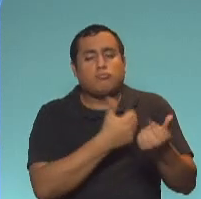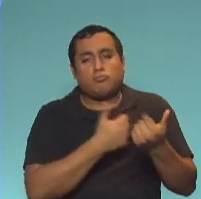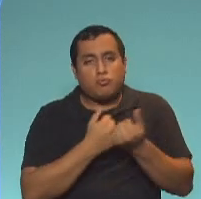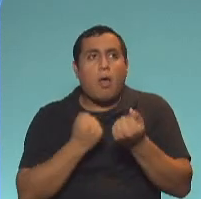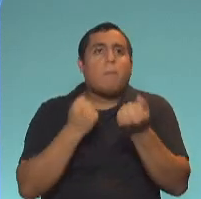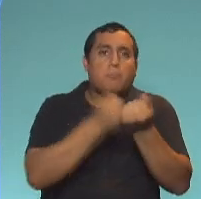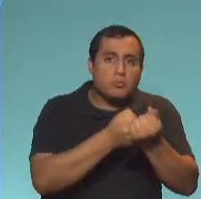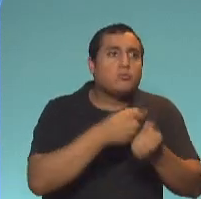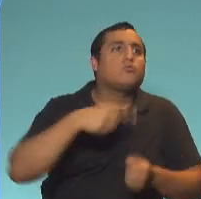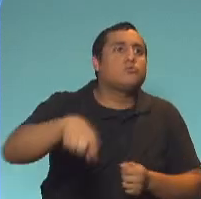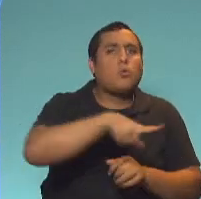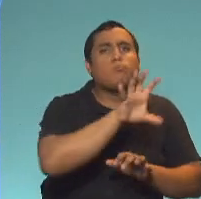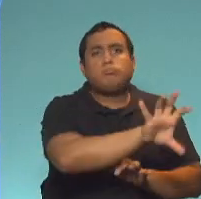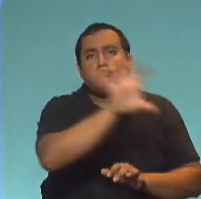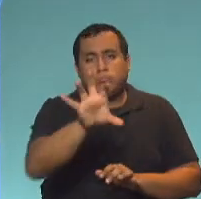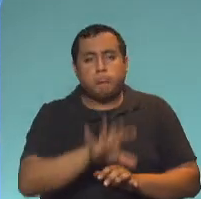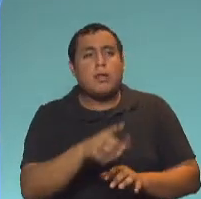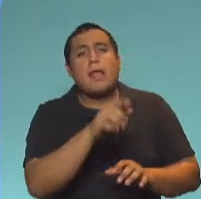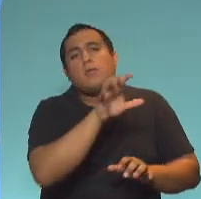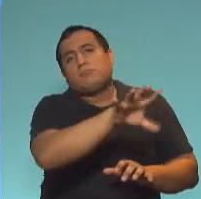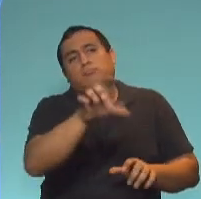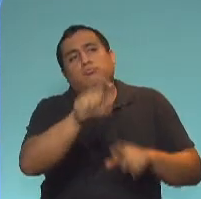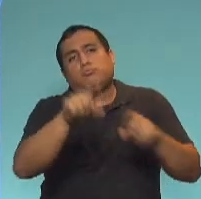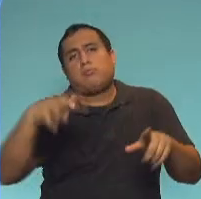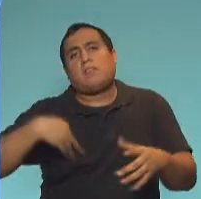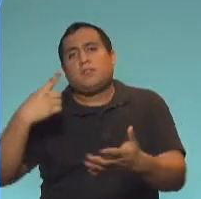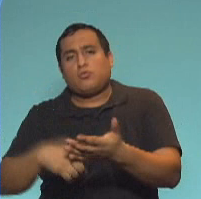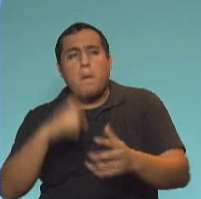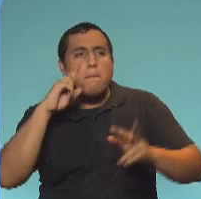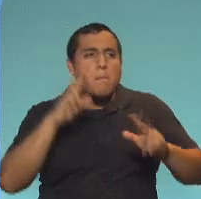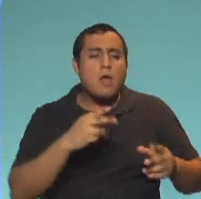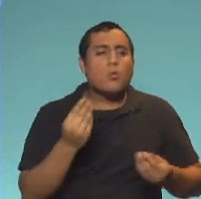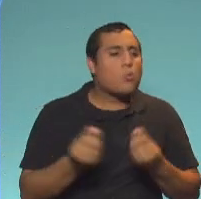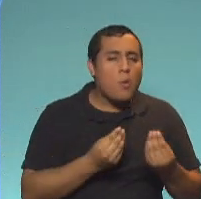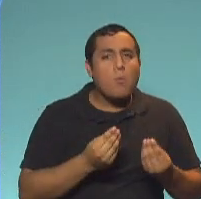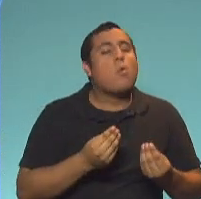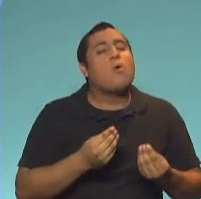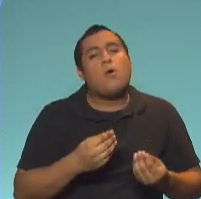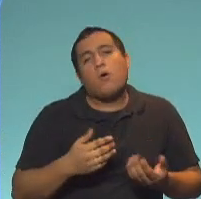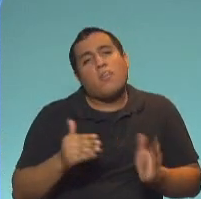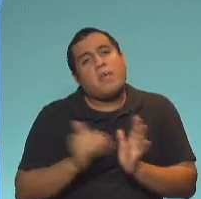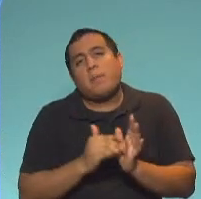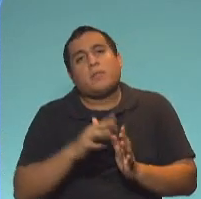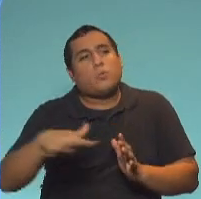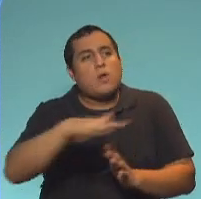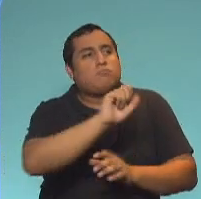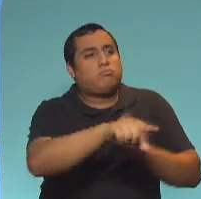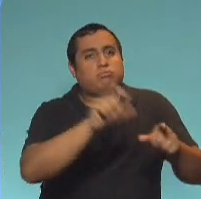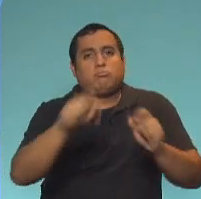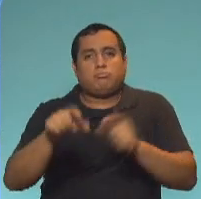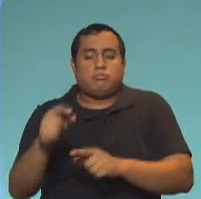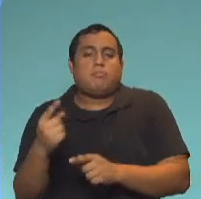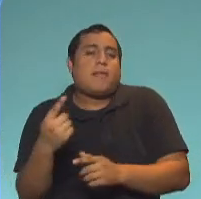va definiendo las estrategias puntuales y específicas en relación al abordaje de cada una de las